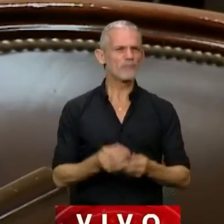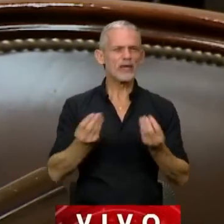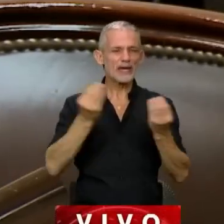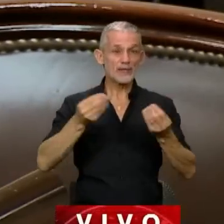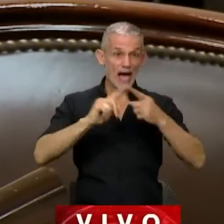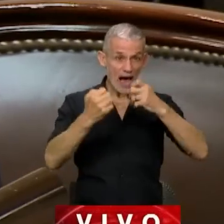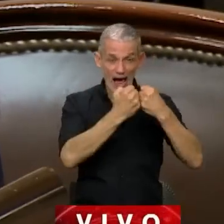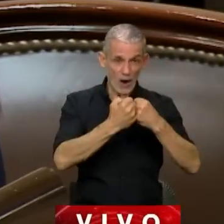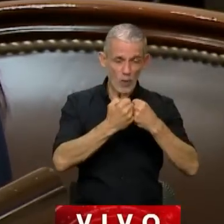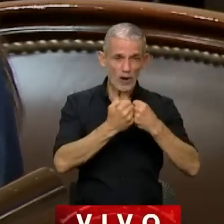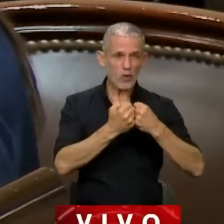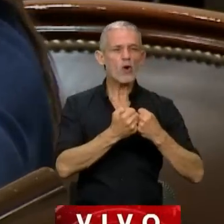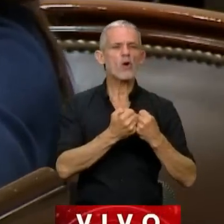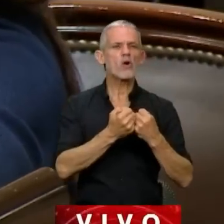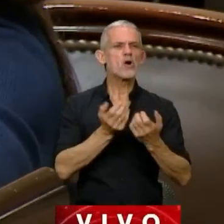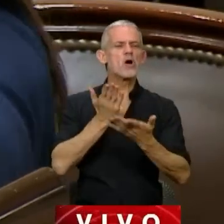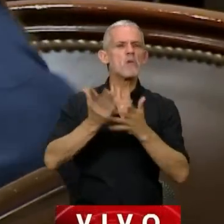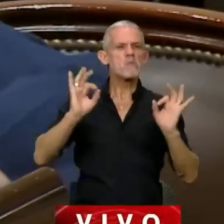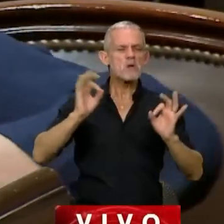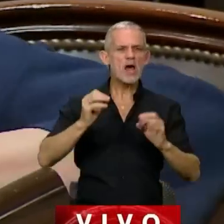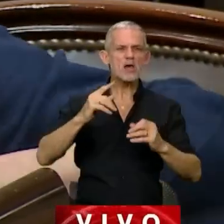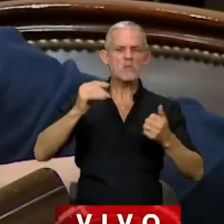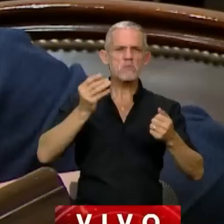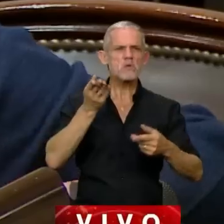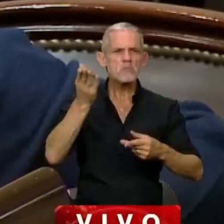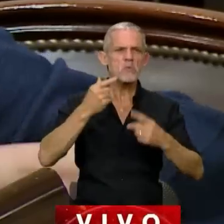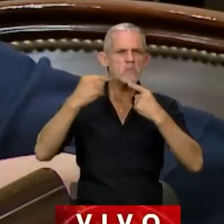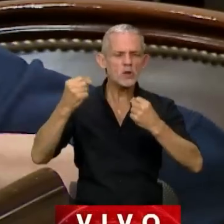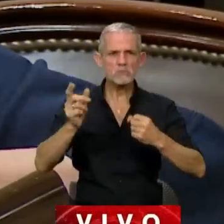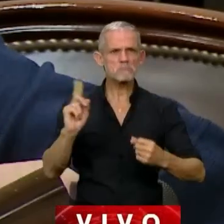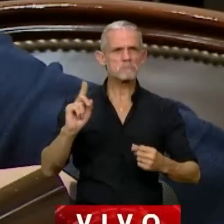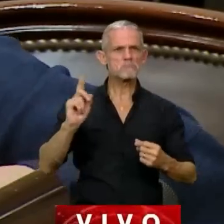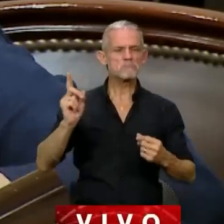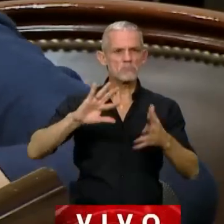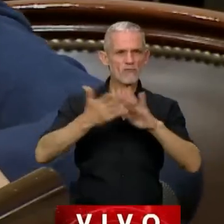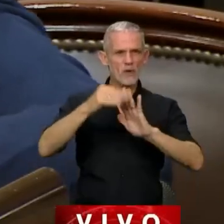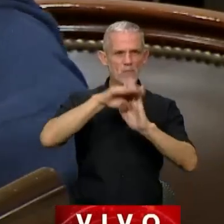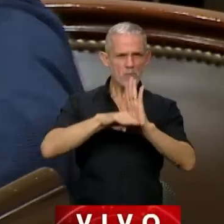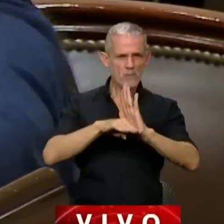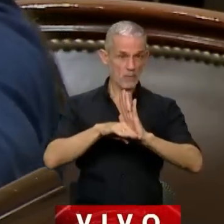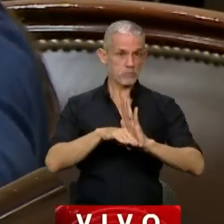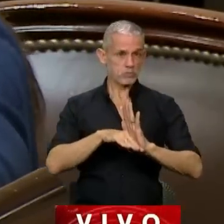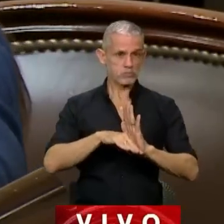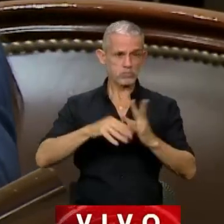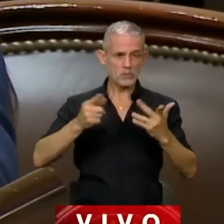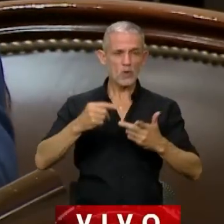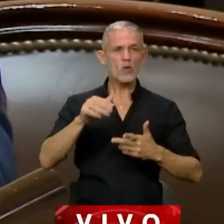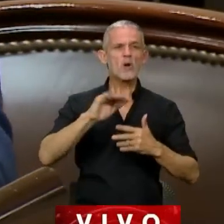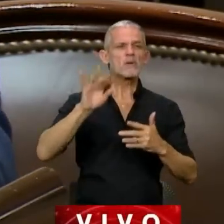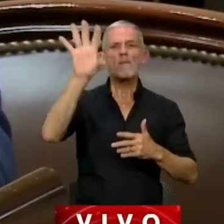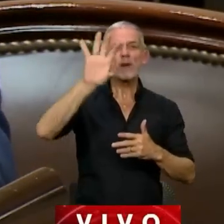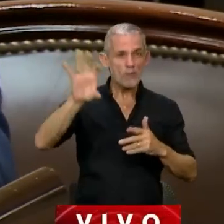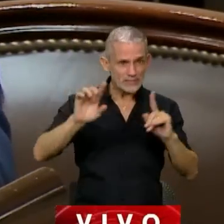que la acordada no fue recurrida, no fue cuestionada y su doctrina se aplica a nivel